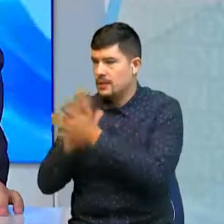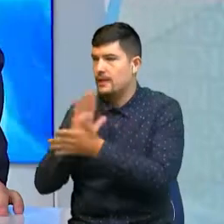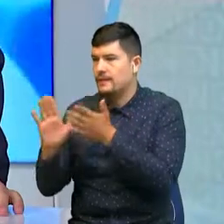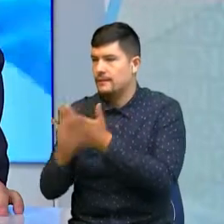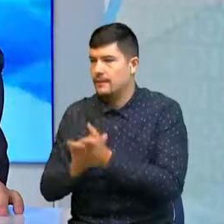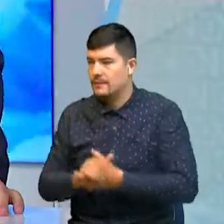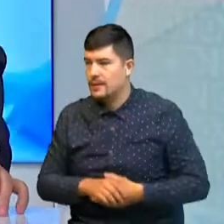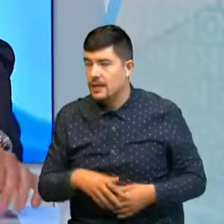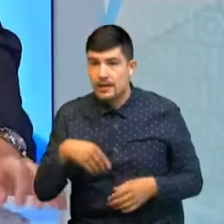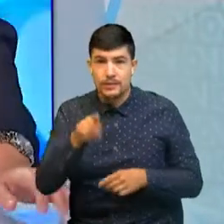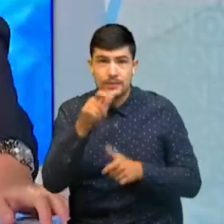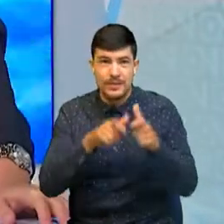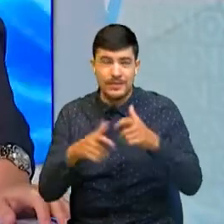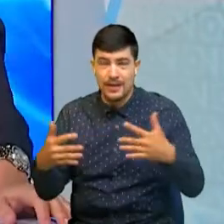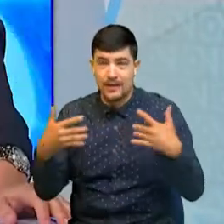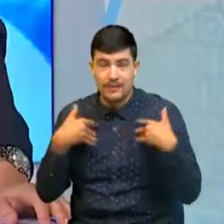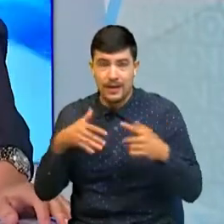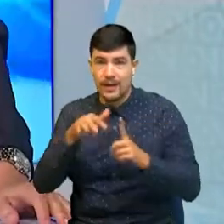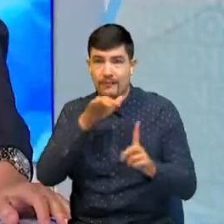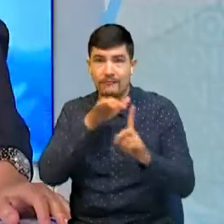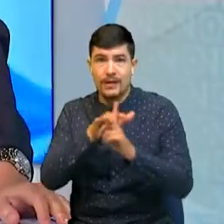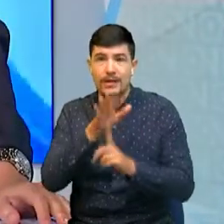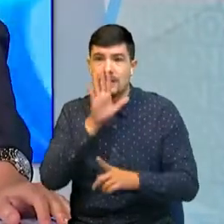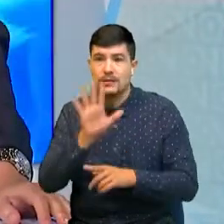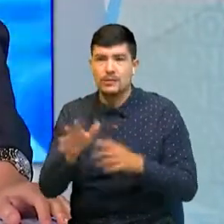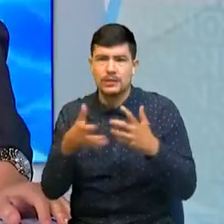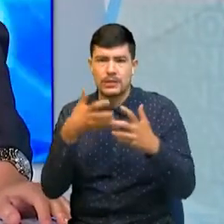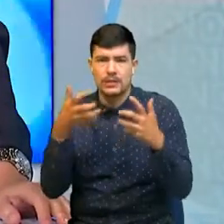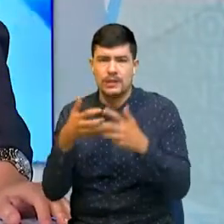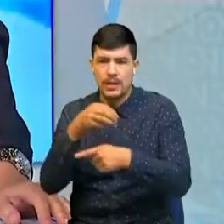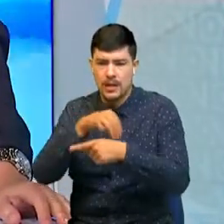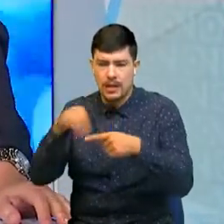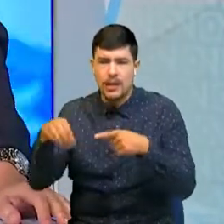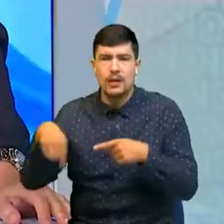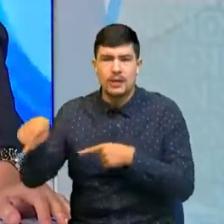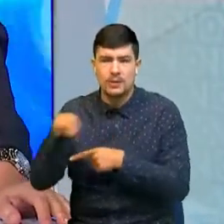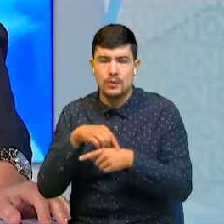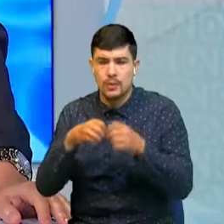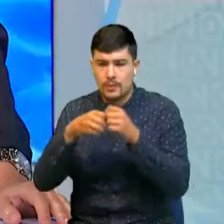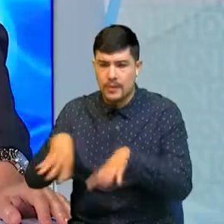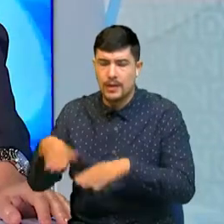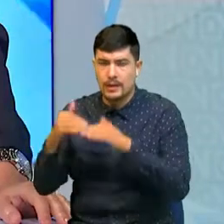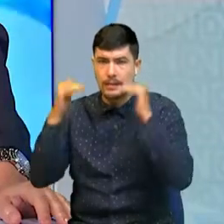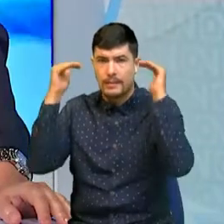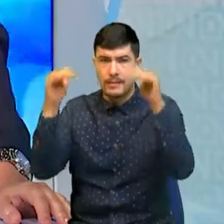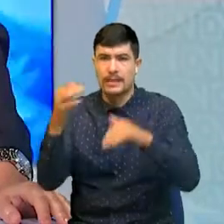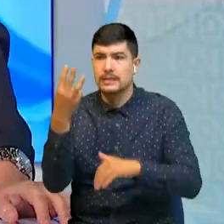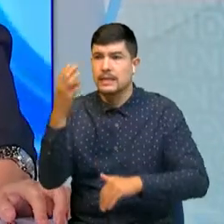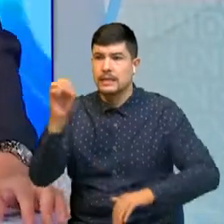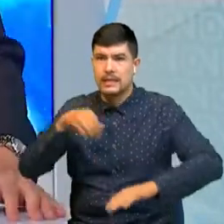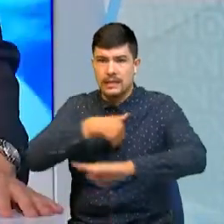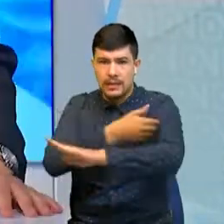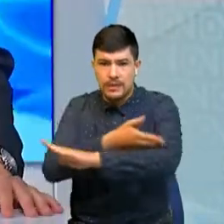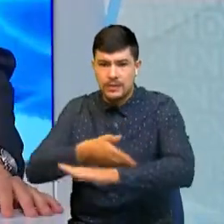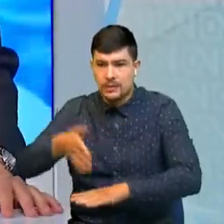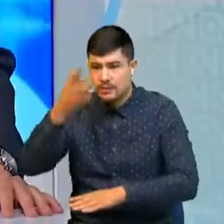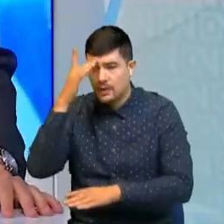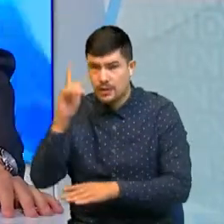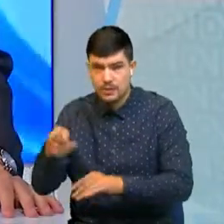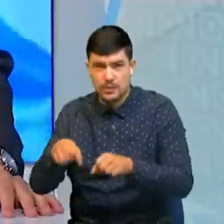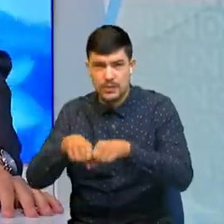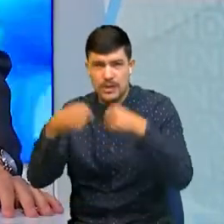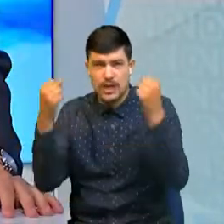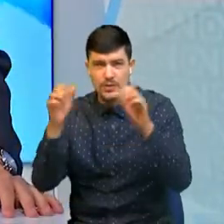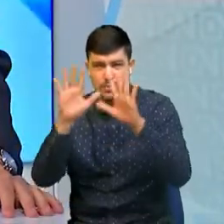y quienes también sufrieron afectaciones fue el sistema de metrolínea quien reportó pérdidas superiores a los 30 millones de pesos o ruptura de vidrios